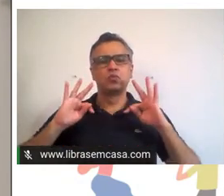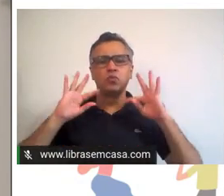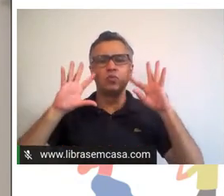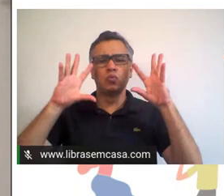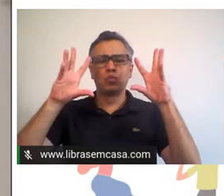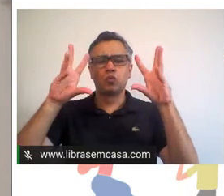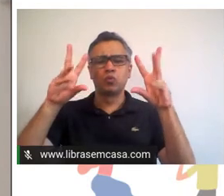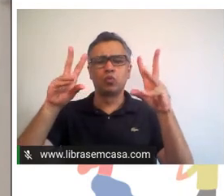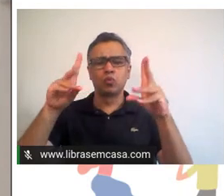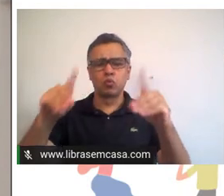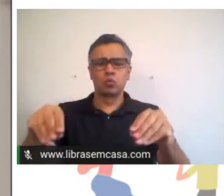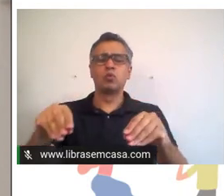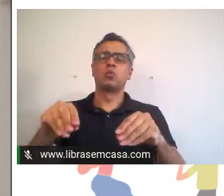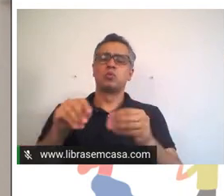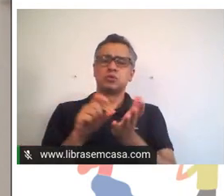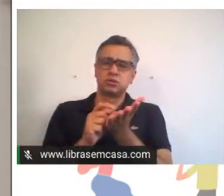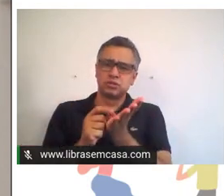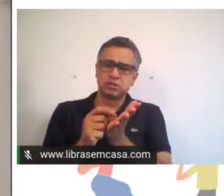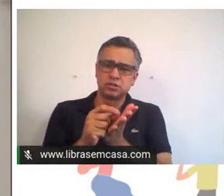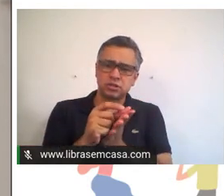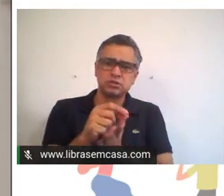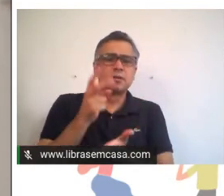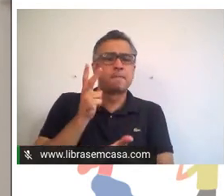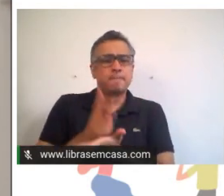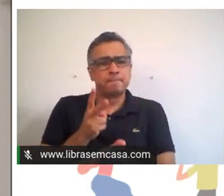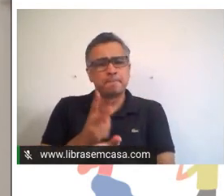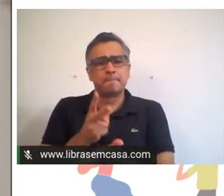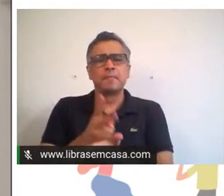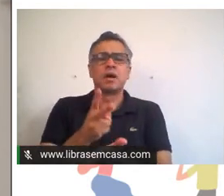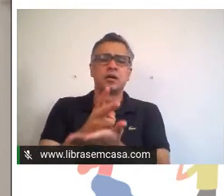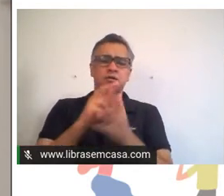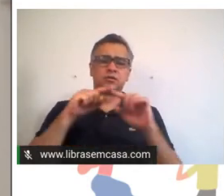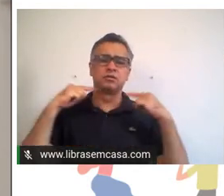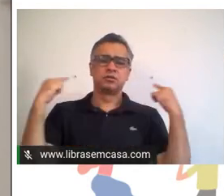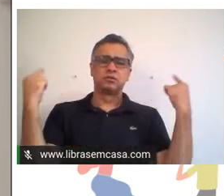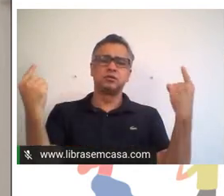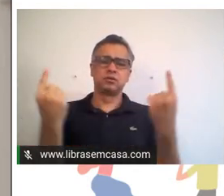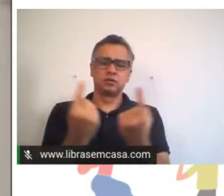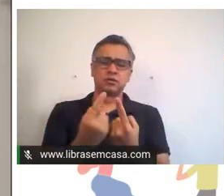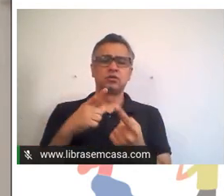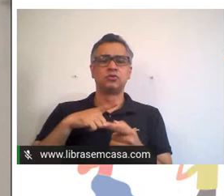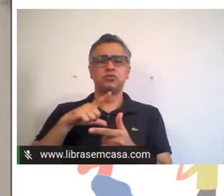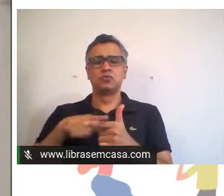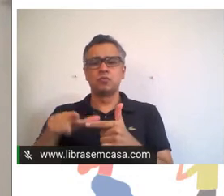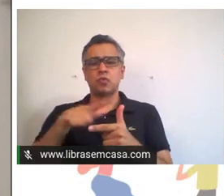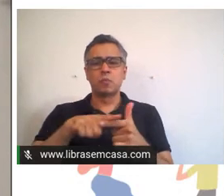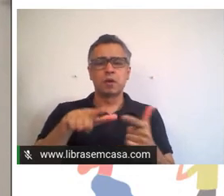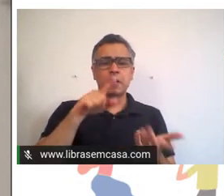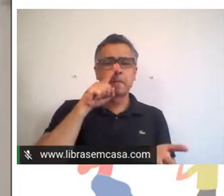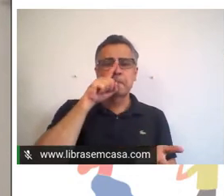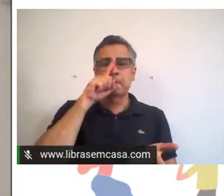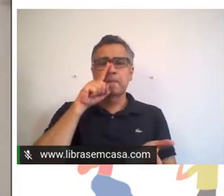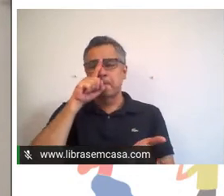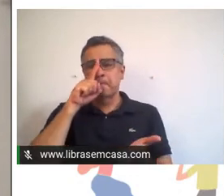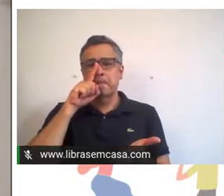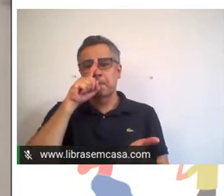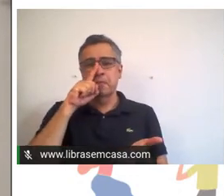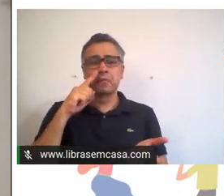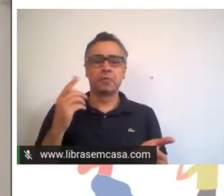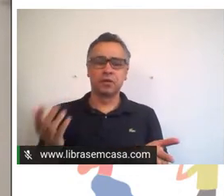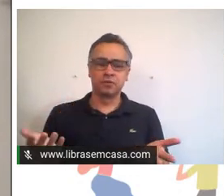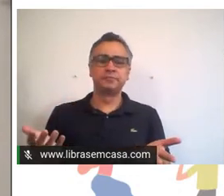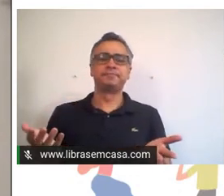para que todos esos microorganismos se mantengan sin volverse un problema y un peligro.